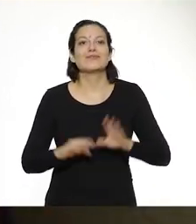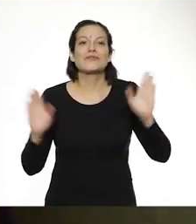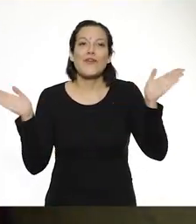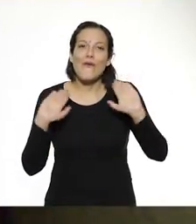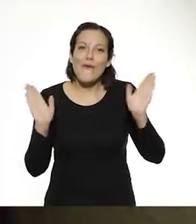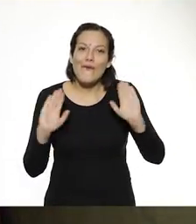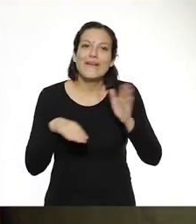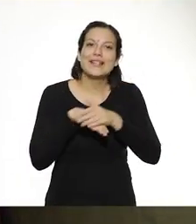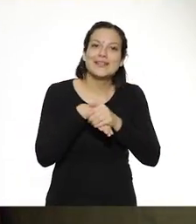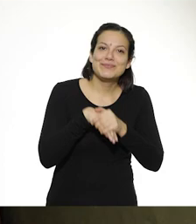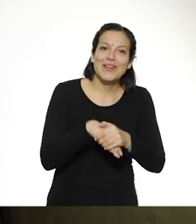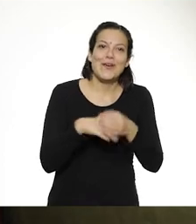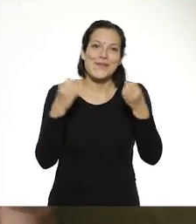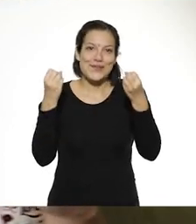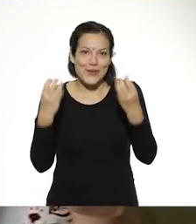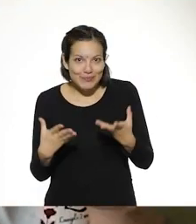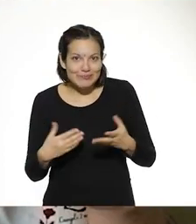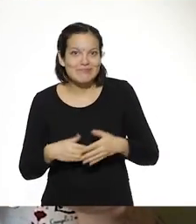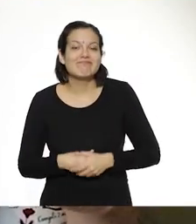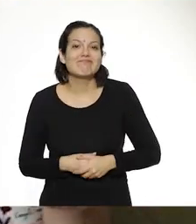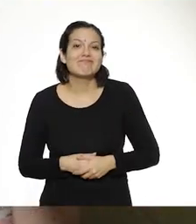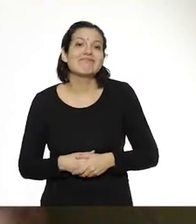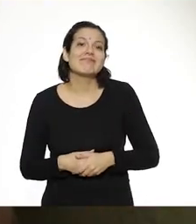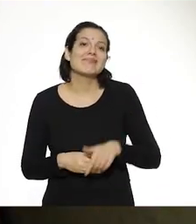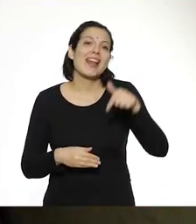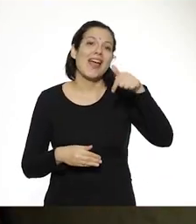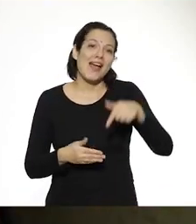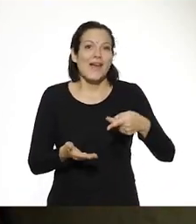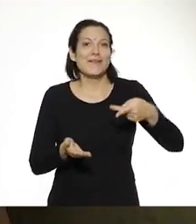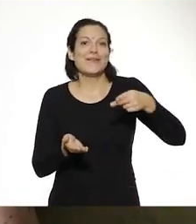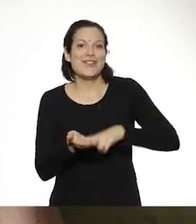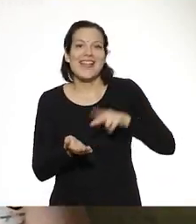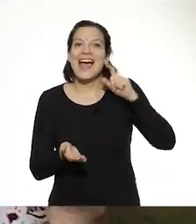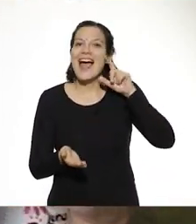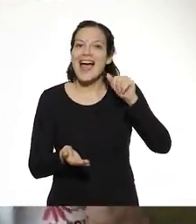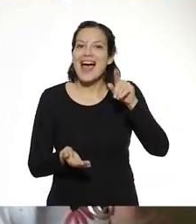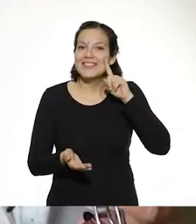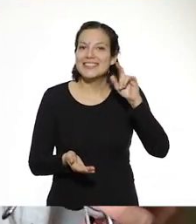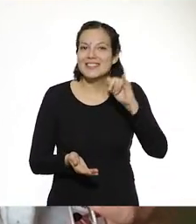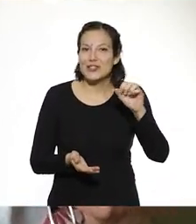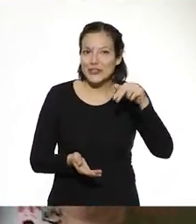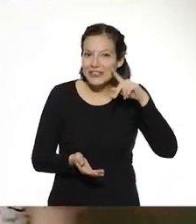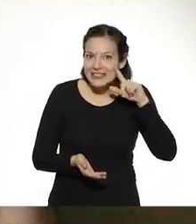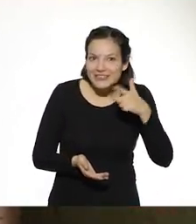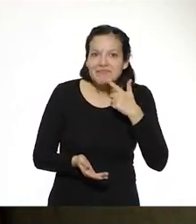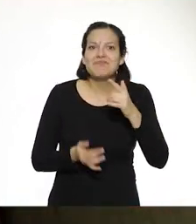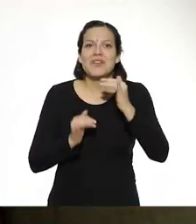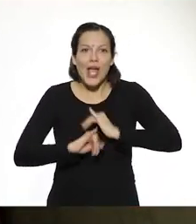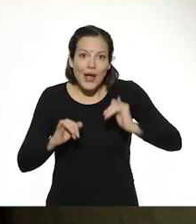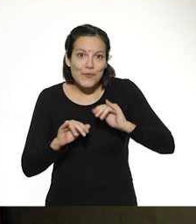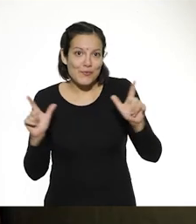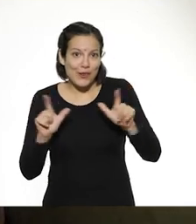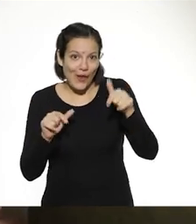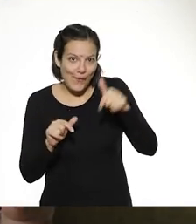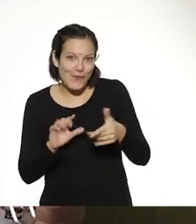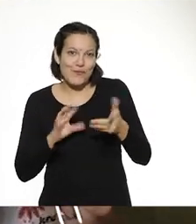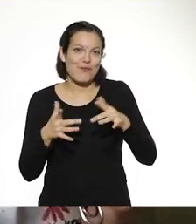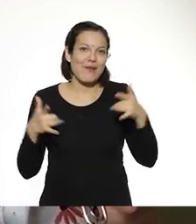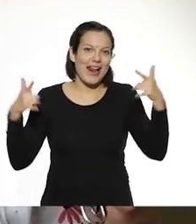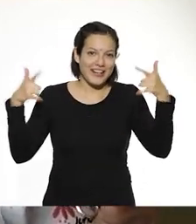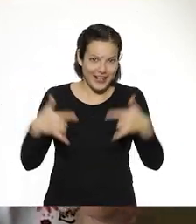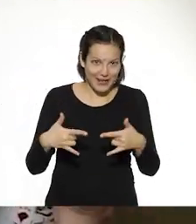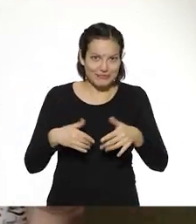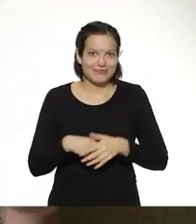Hola amigas y amigos, ¿cómo están? Acá una vez más Gaby Sonis compartiendo la info del programa de hoy, pero a través de un rap,